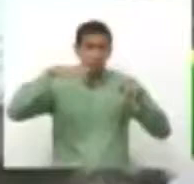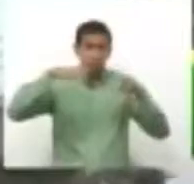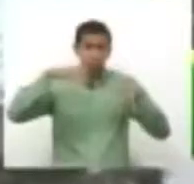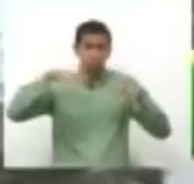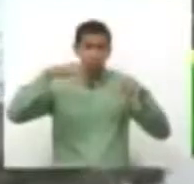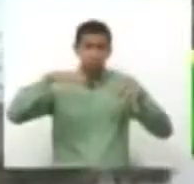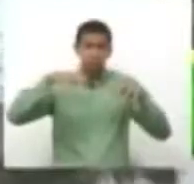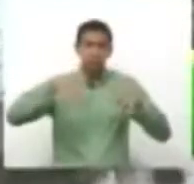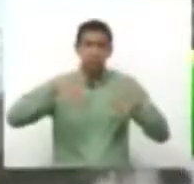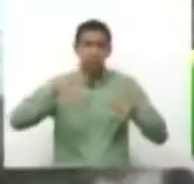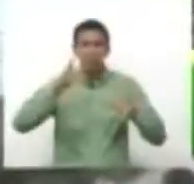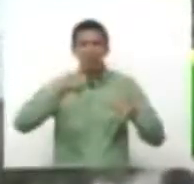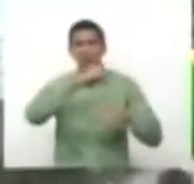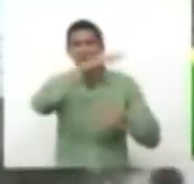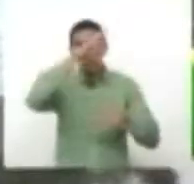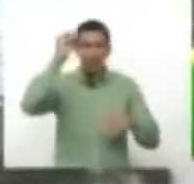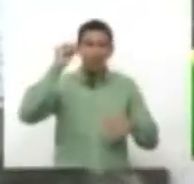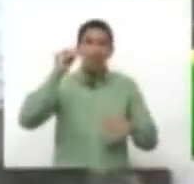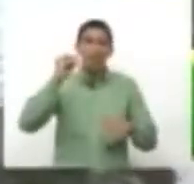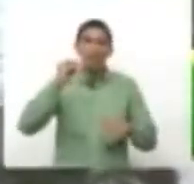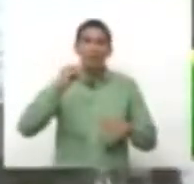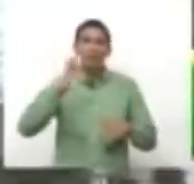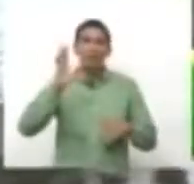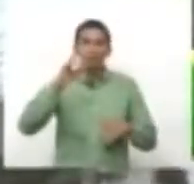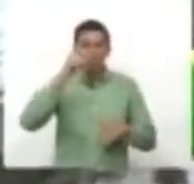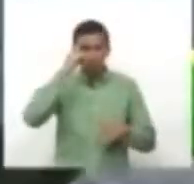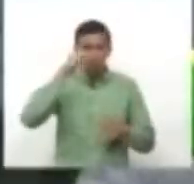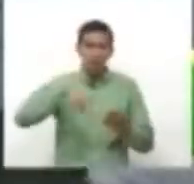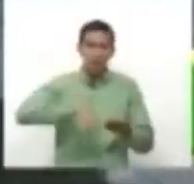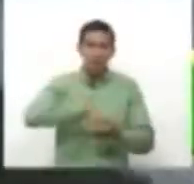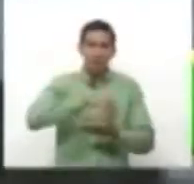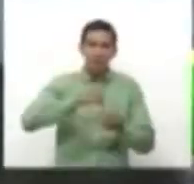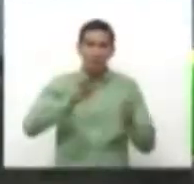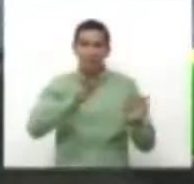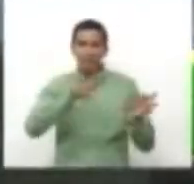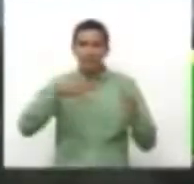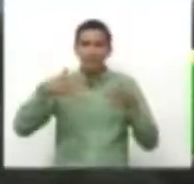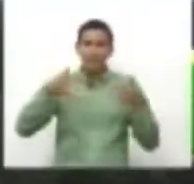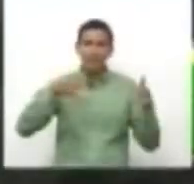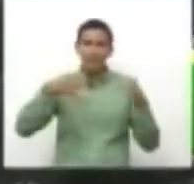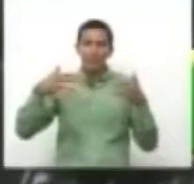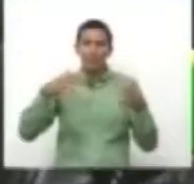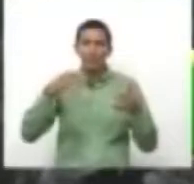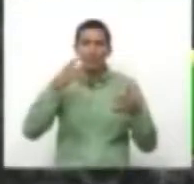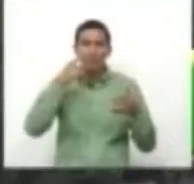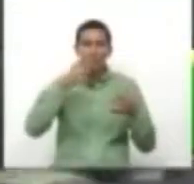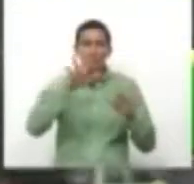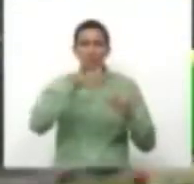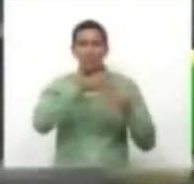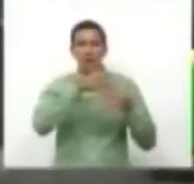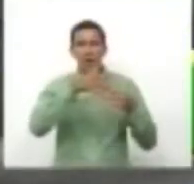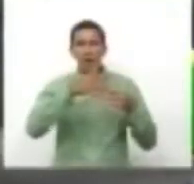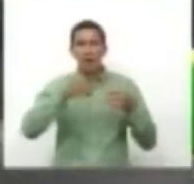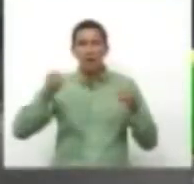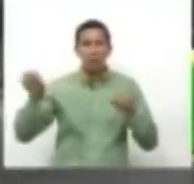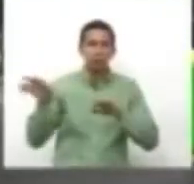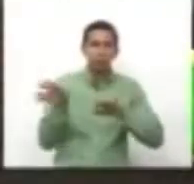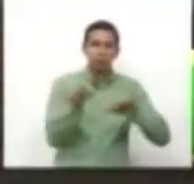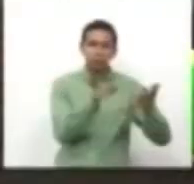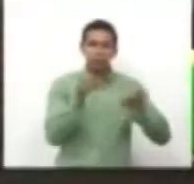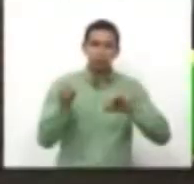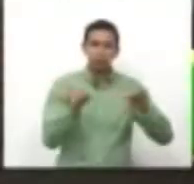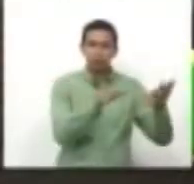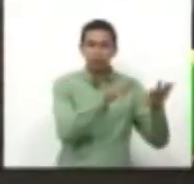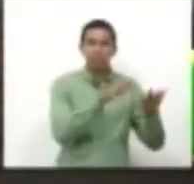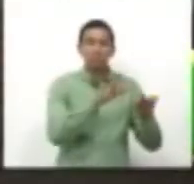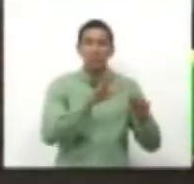la región Caribe corresponden a una intensa actividad en el Océano Atlántico Tropical, lo cual ha dado lugar a una temporada de ondas tropicales muy activas, así como